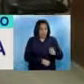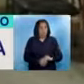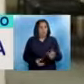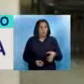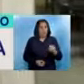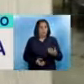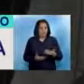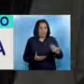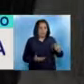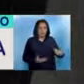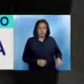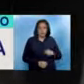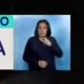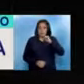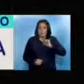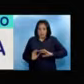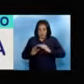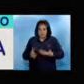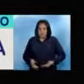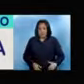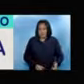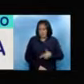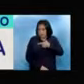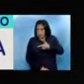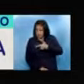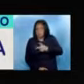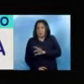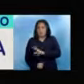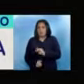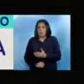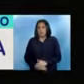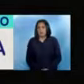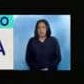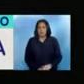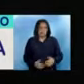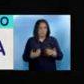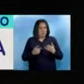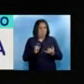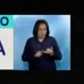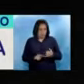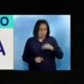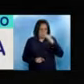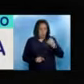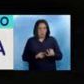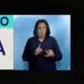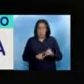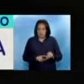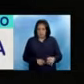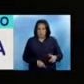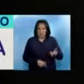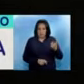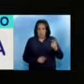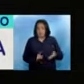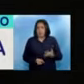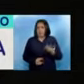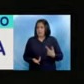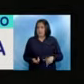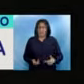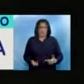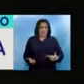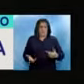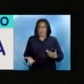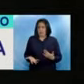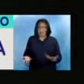una mujer embarazada a mano armada. Tenía droga, tenía el arma, prácticamente al